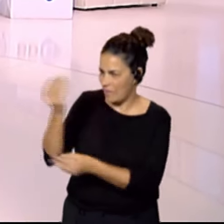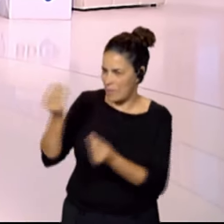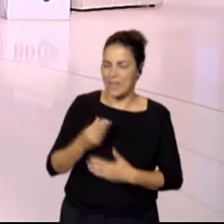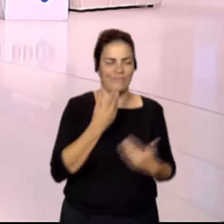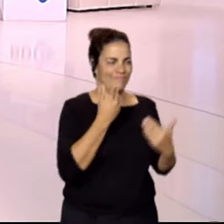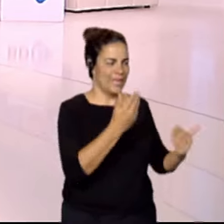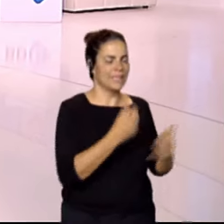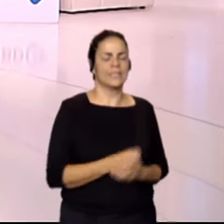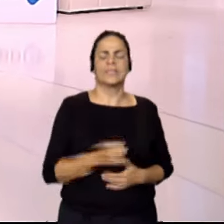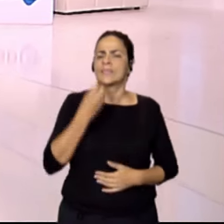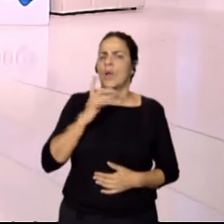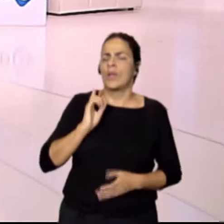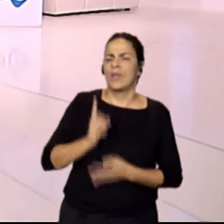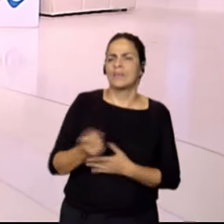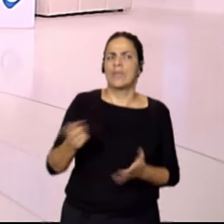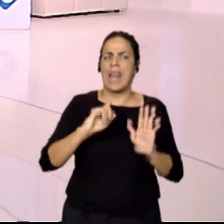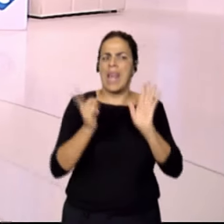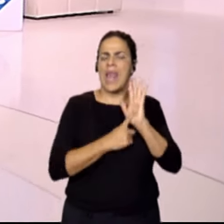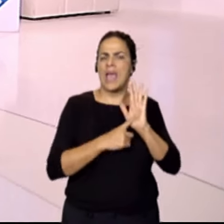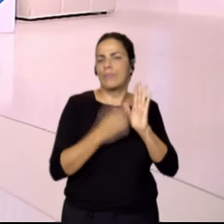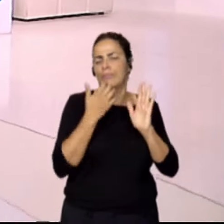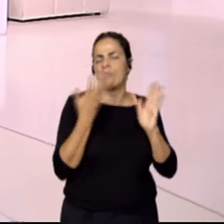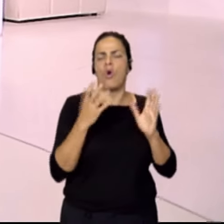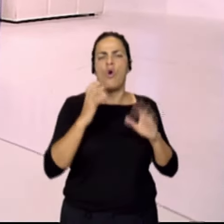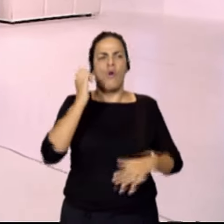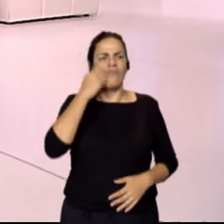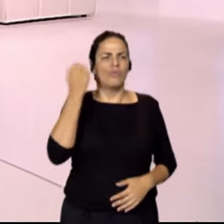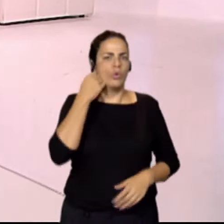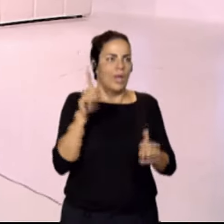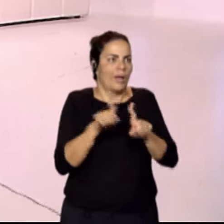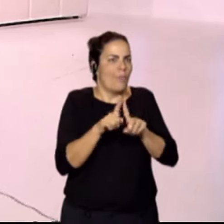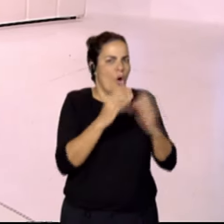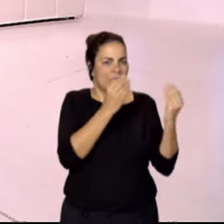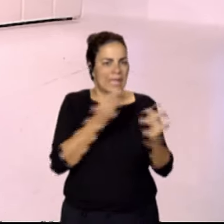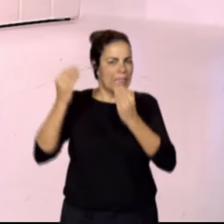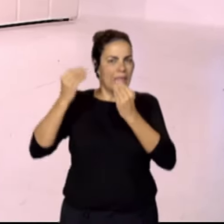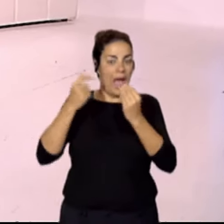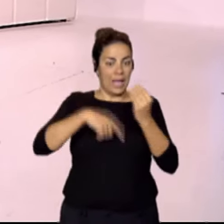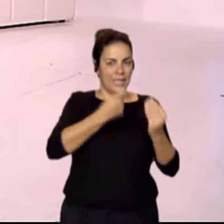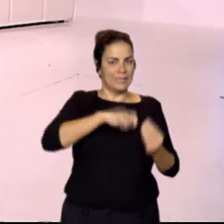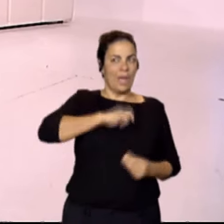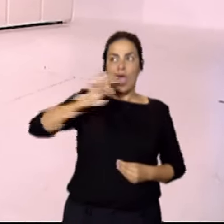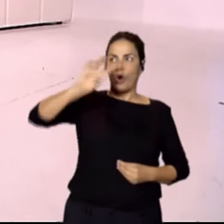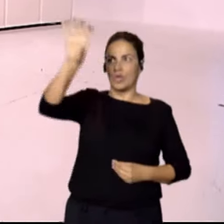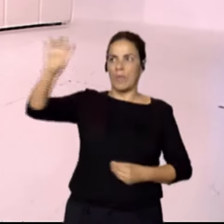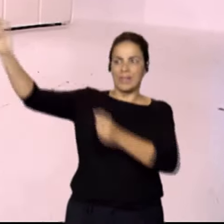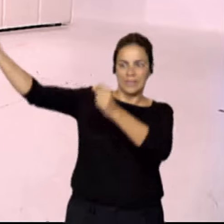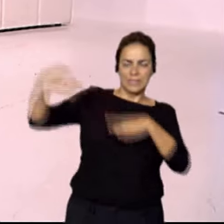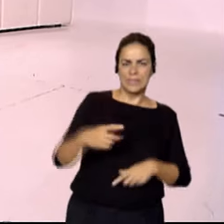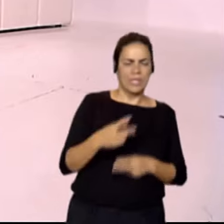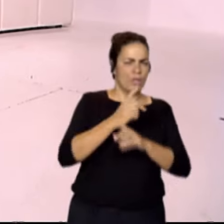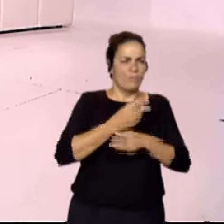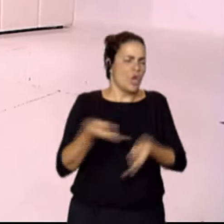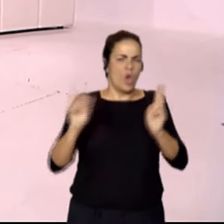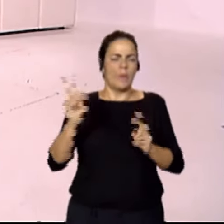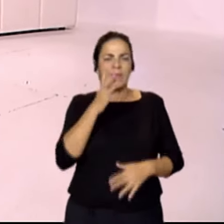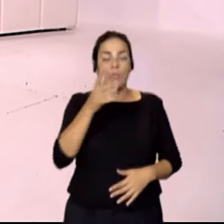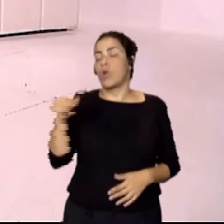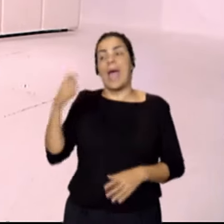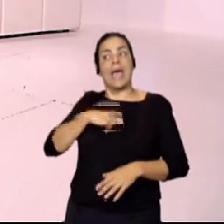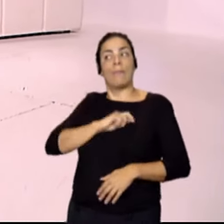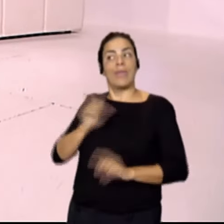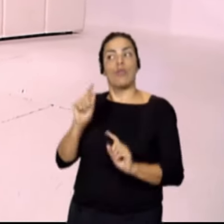Por qué la ley prohíbe que frutas como la sandía no puedan importarse en España desde terceros países en España no en Canarias en Canarias